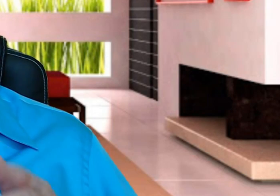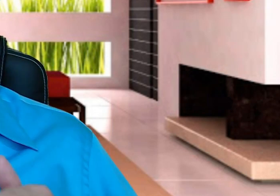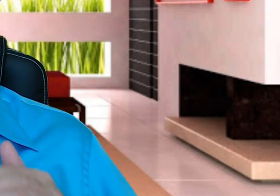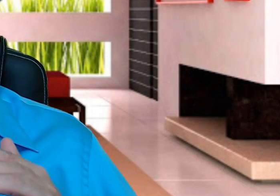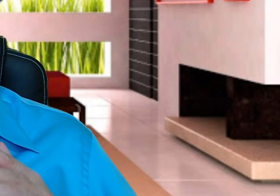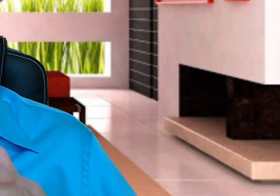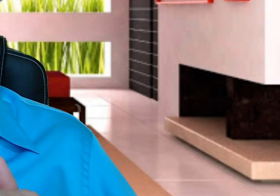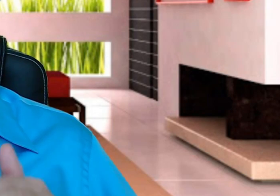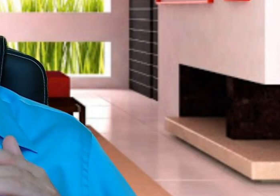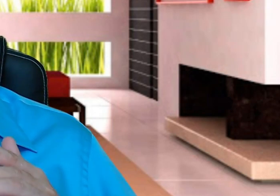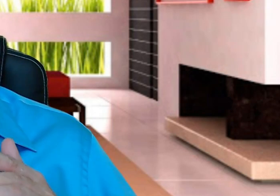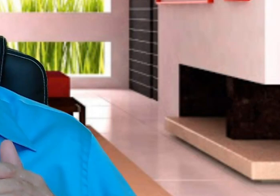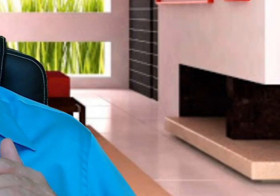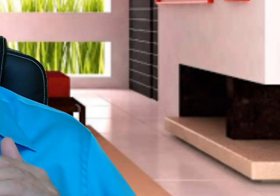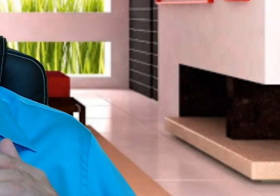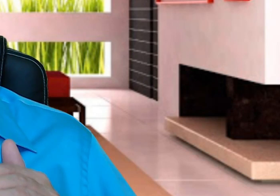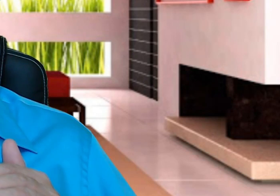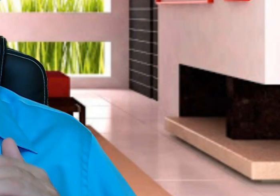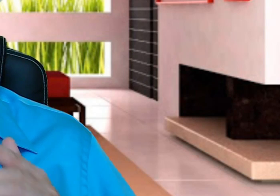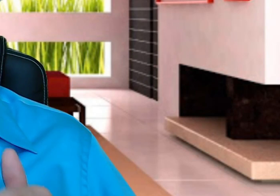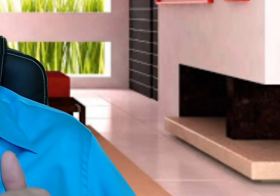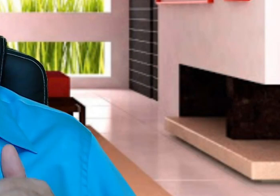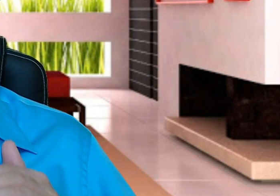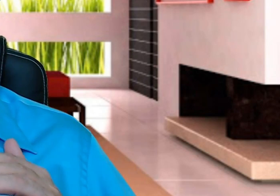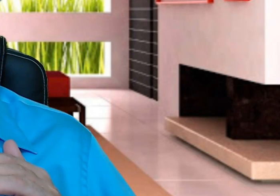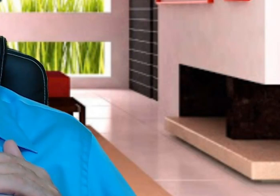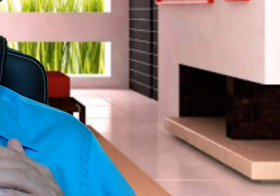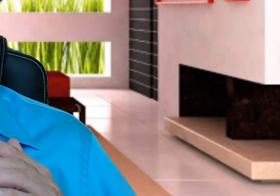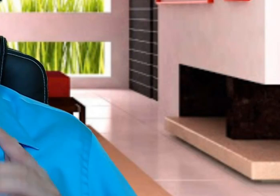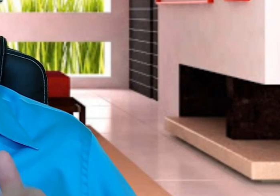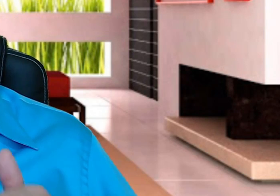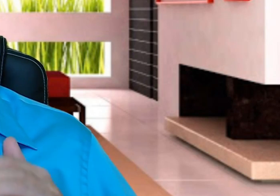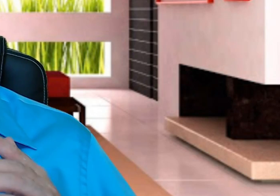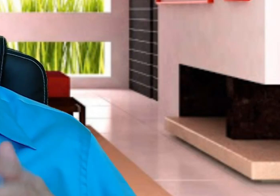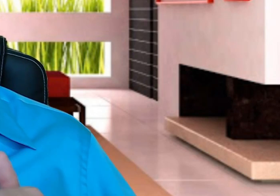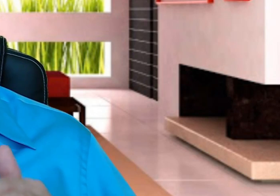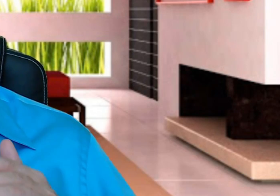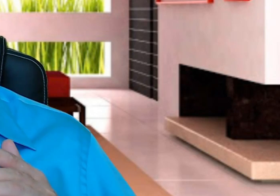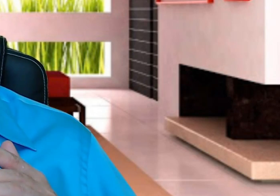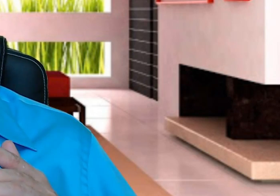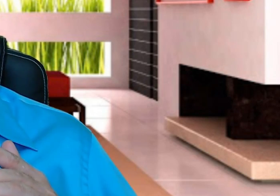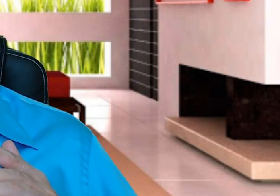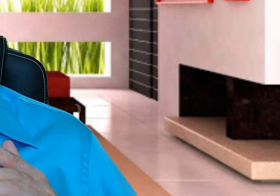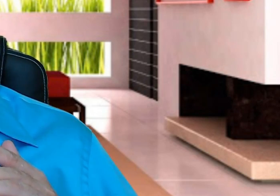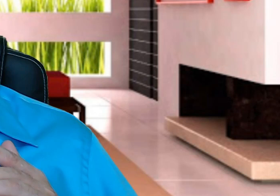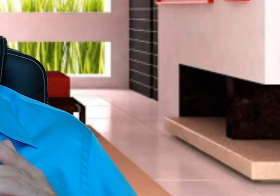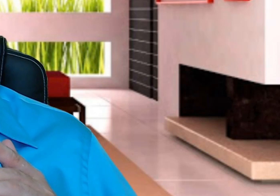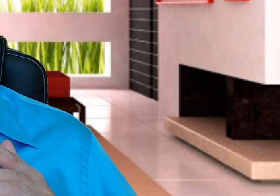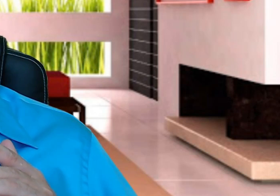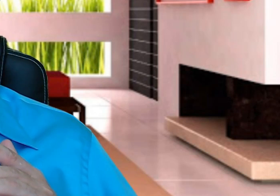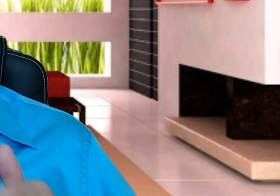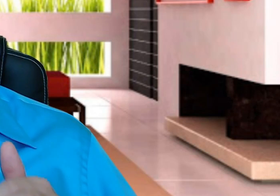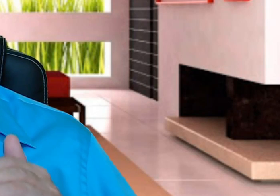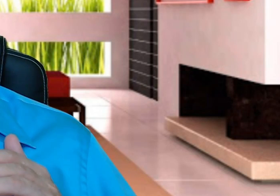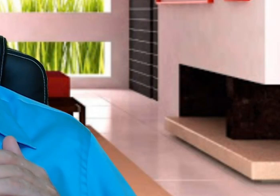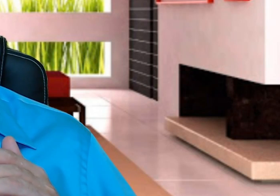personas muy allegados al exsecretario de Gobernación, Osorio Chong. Hoy legislador del PRI. Hoy